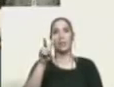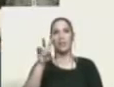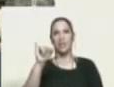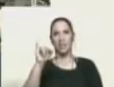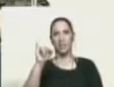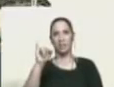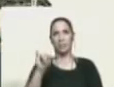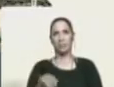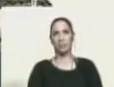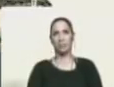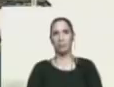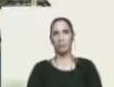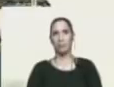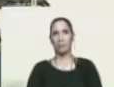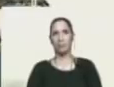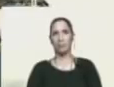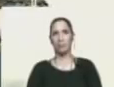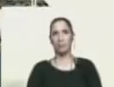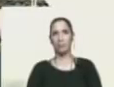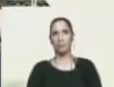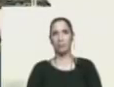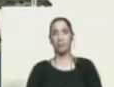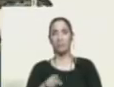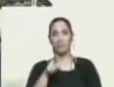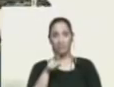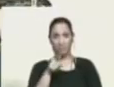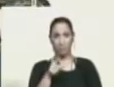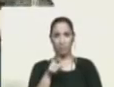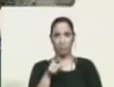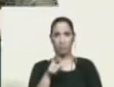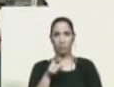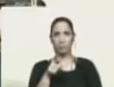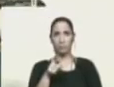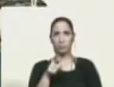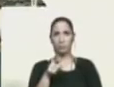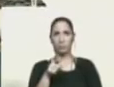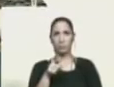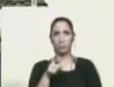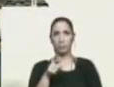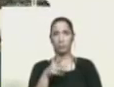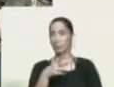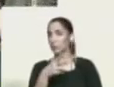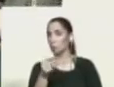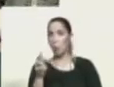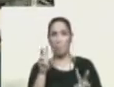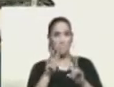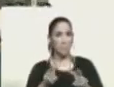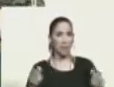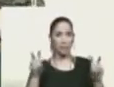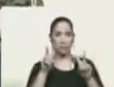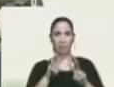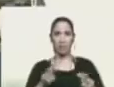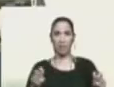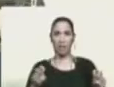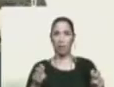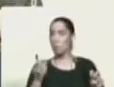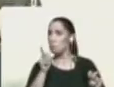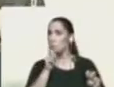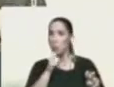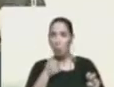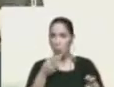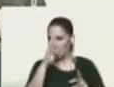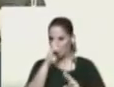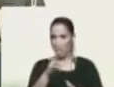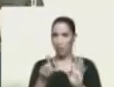un hecho inusualmente no investigado, donde la impunidad fue de tal magnitud que